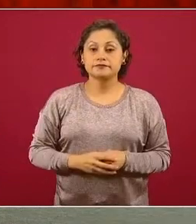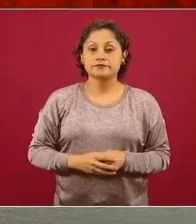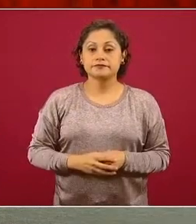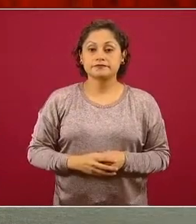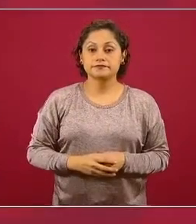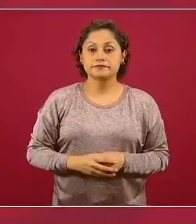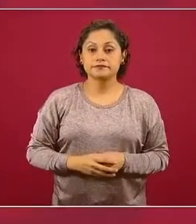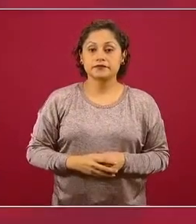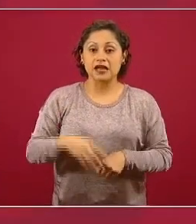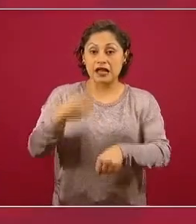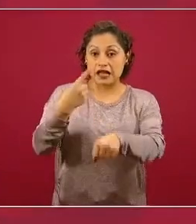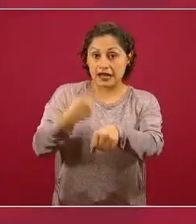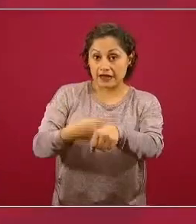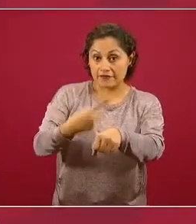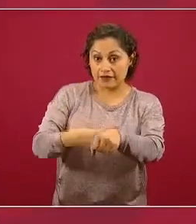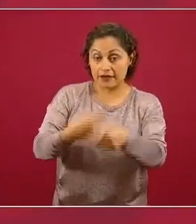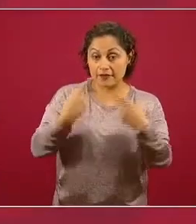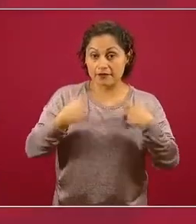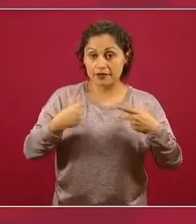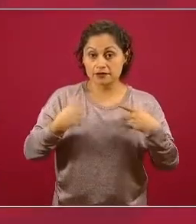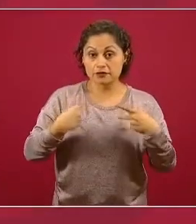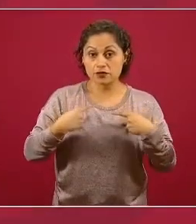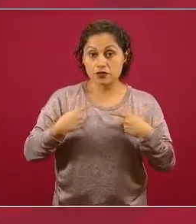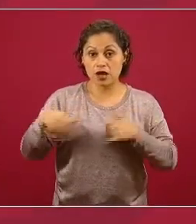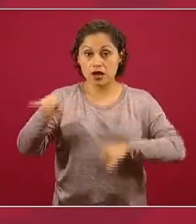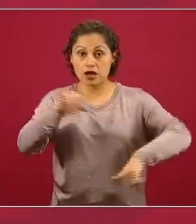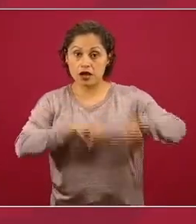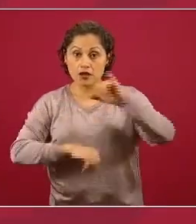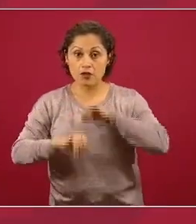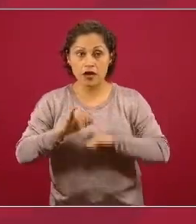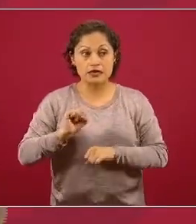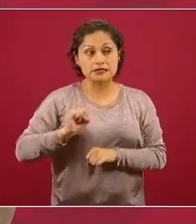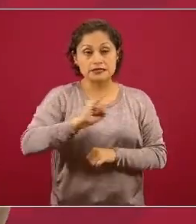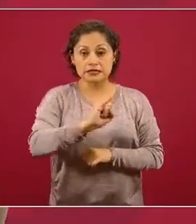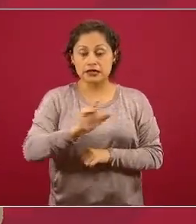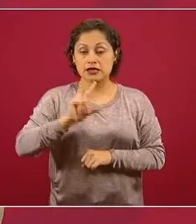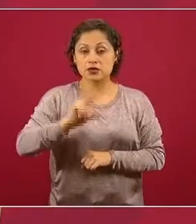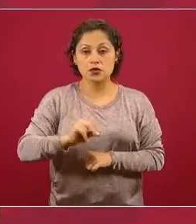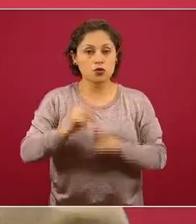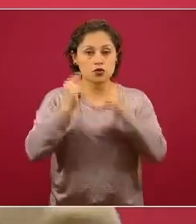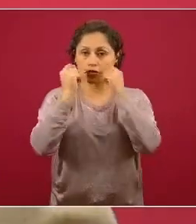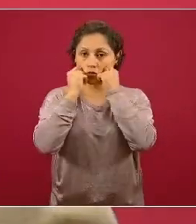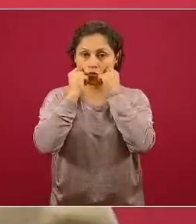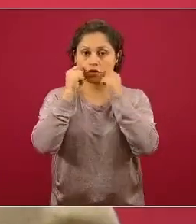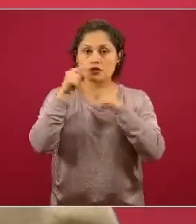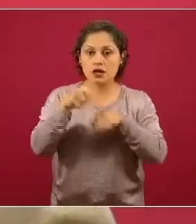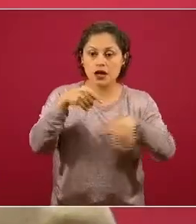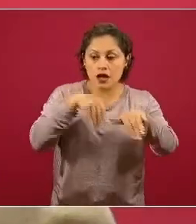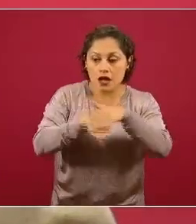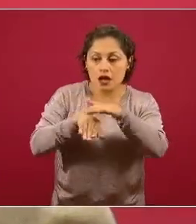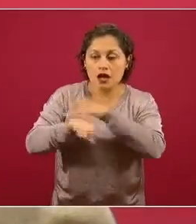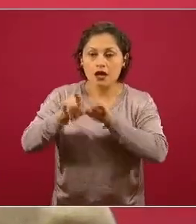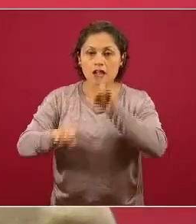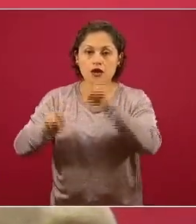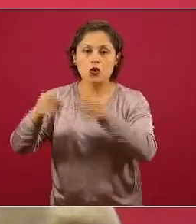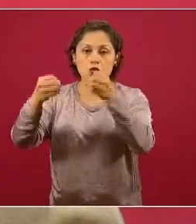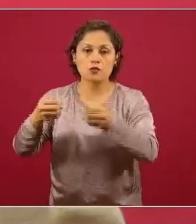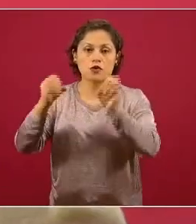estatus de confirmación por laboratorio. Y eso tiene un peso específico de